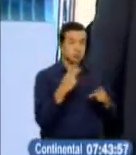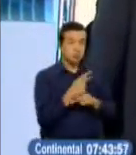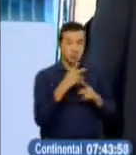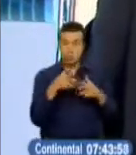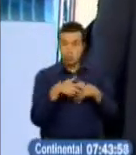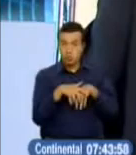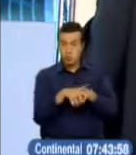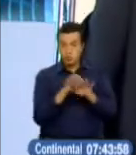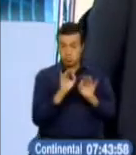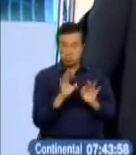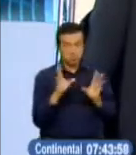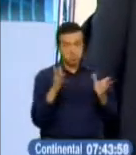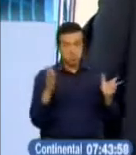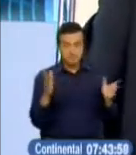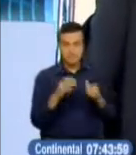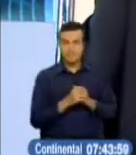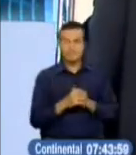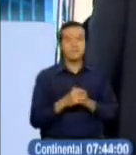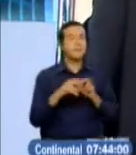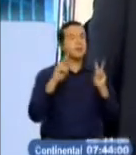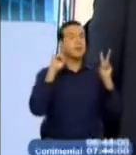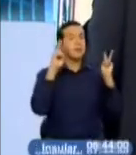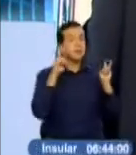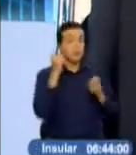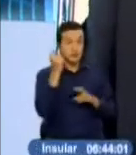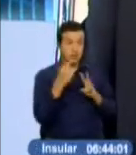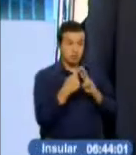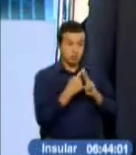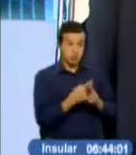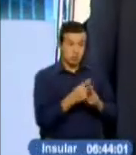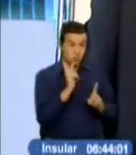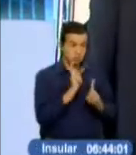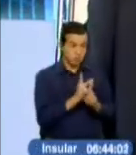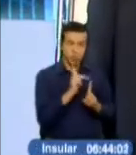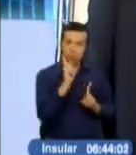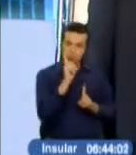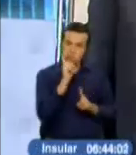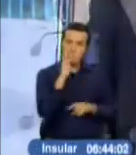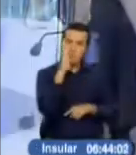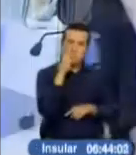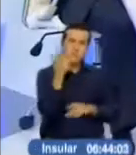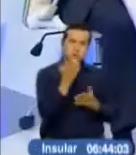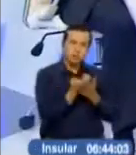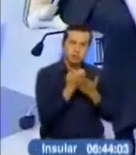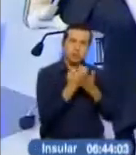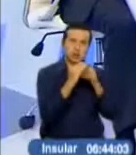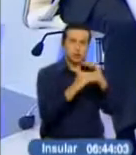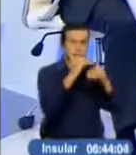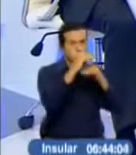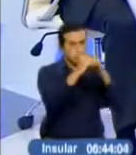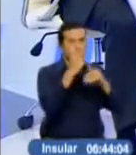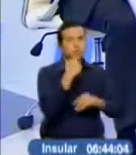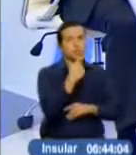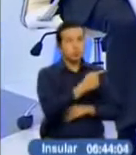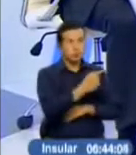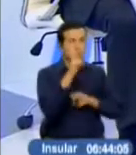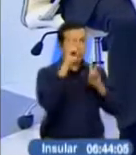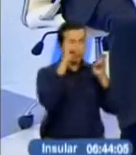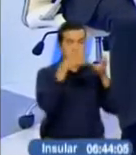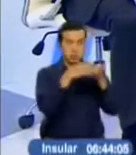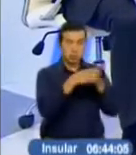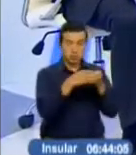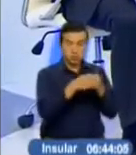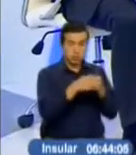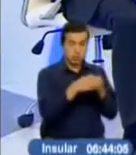integrada ahora el tema no pasa por créditos tan solo el tema pasa por generar economía scala tú mencionaste es el tema de la asociatividad